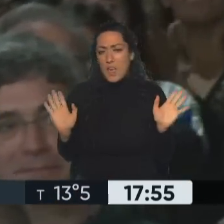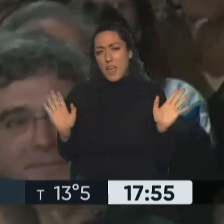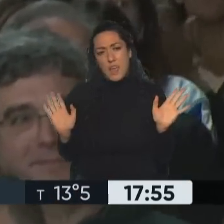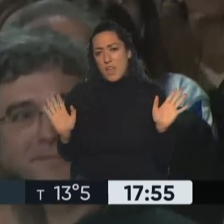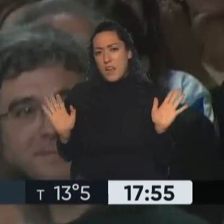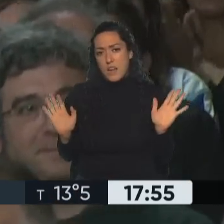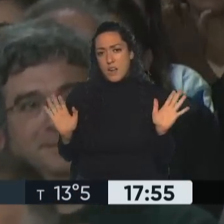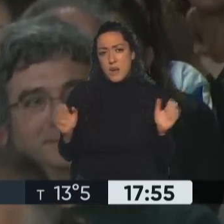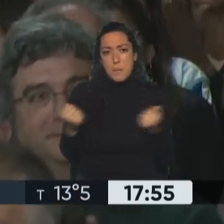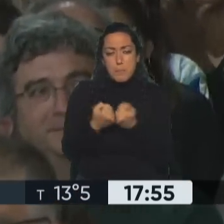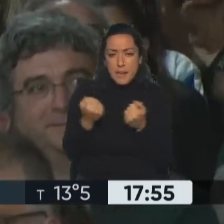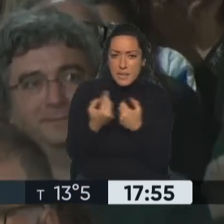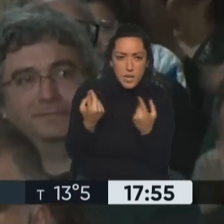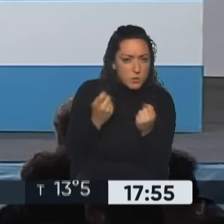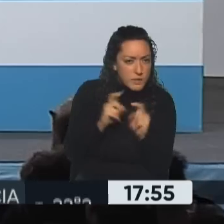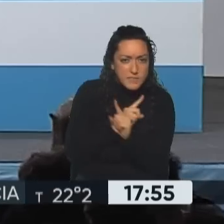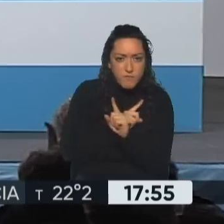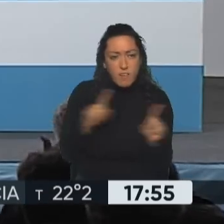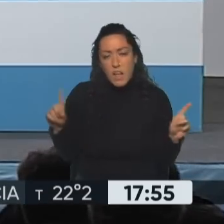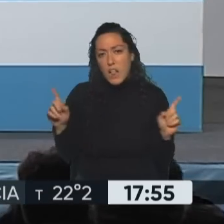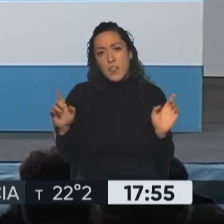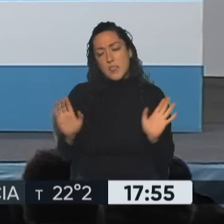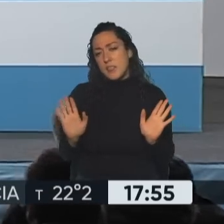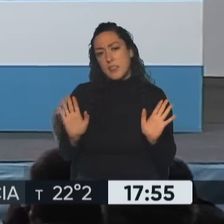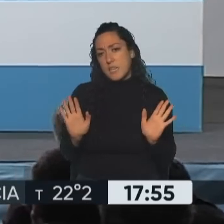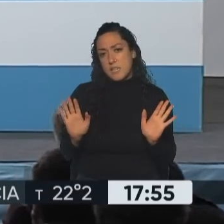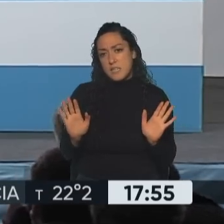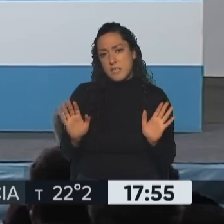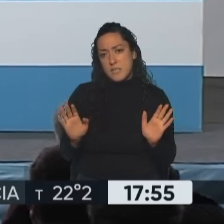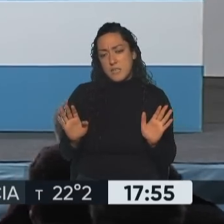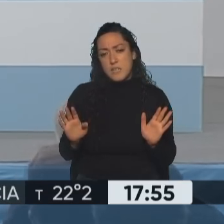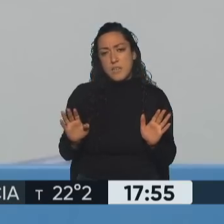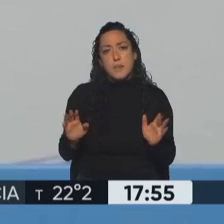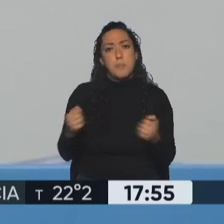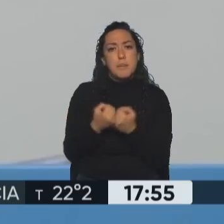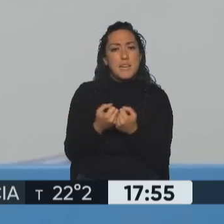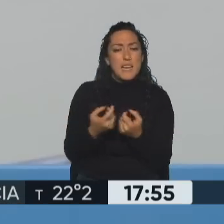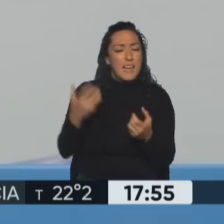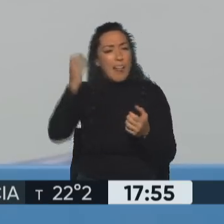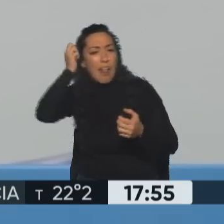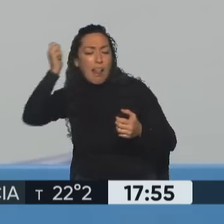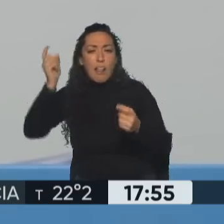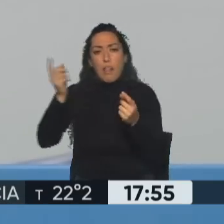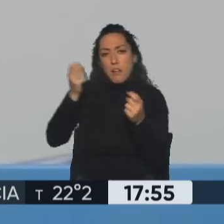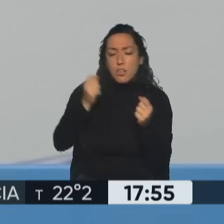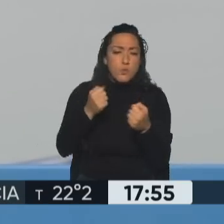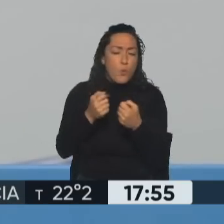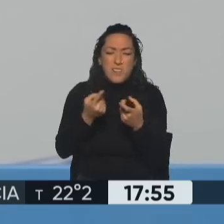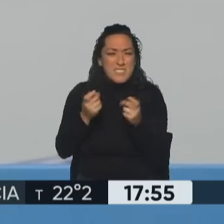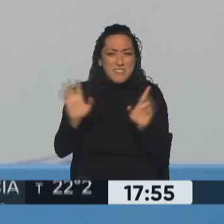no hace falta pelearse, no hace falta pelearse ni agarrarse de los pelos. No.